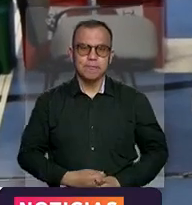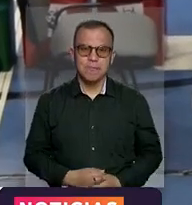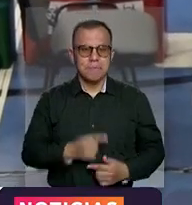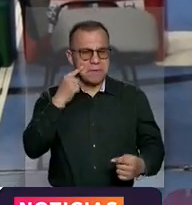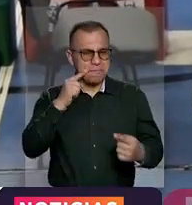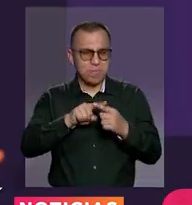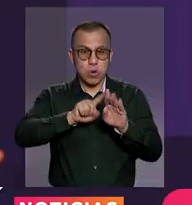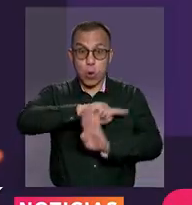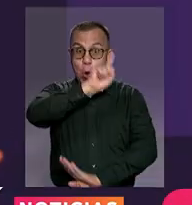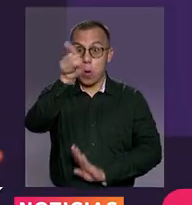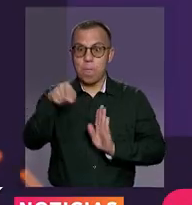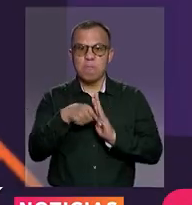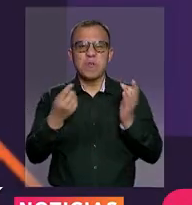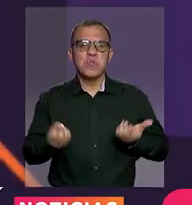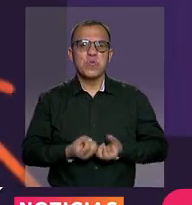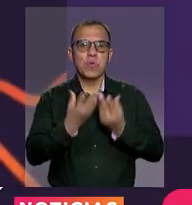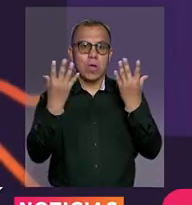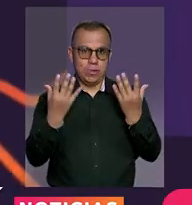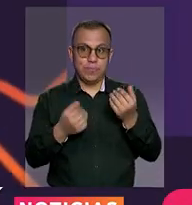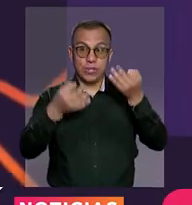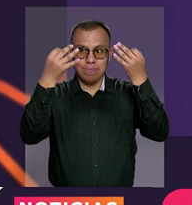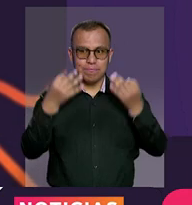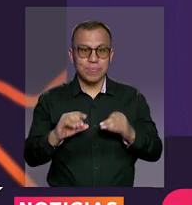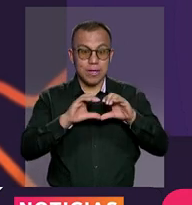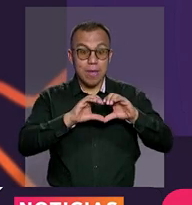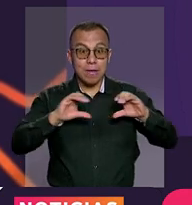la inmunidad de rebaño de los